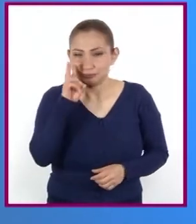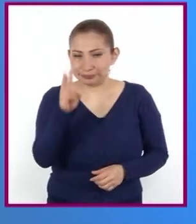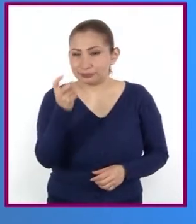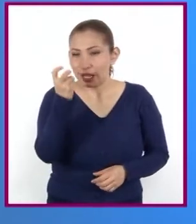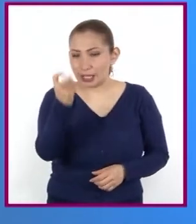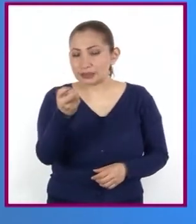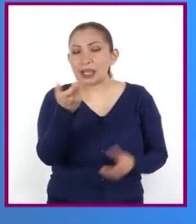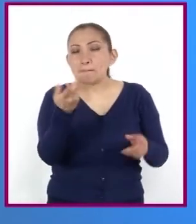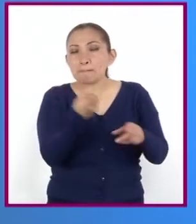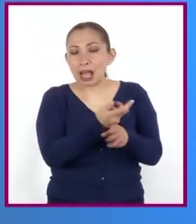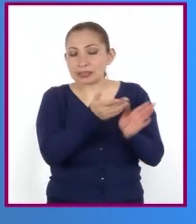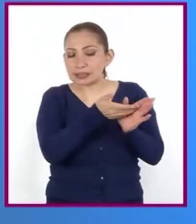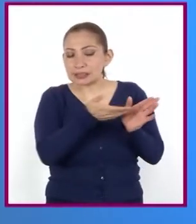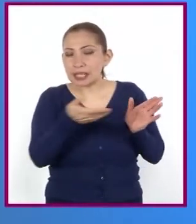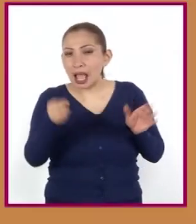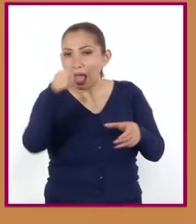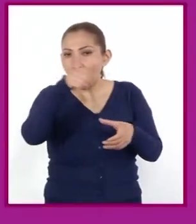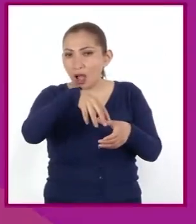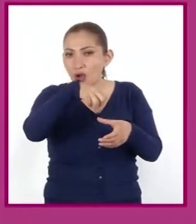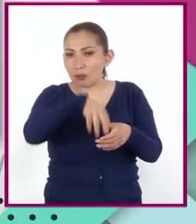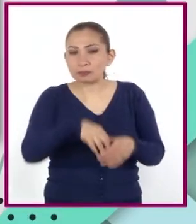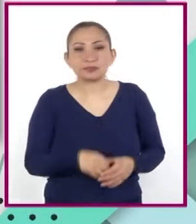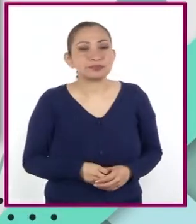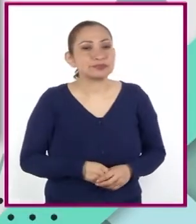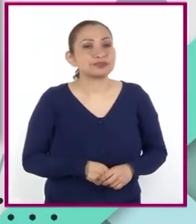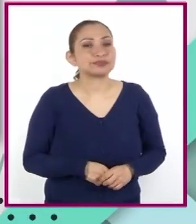el comportamiento de ese ahorro.